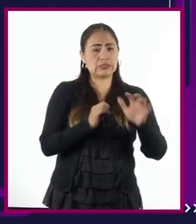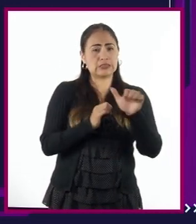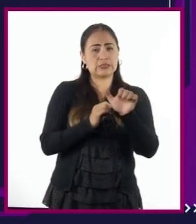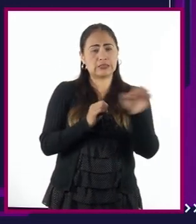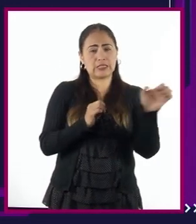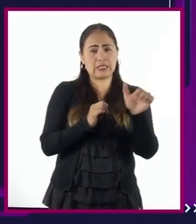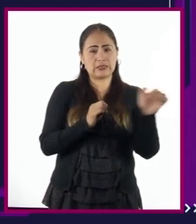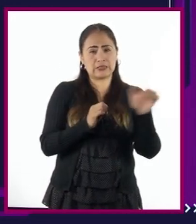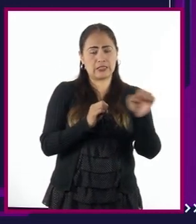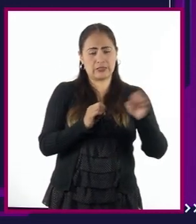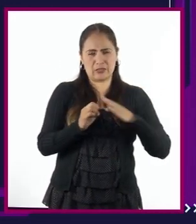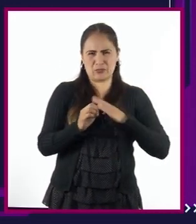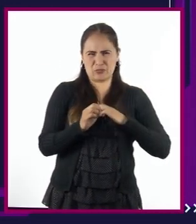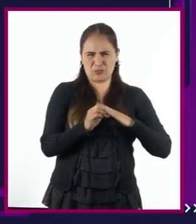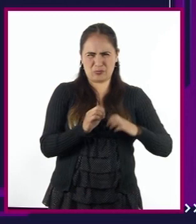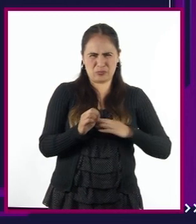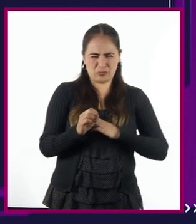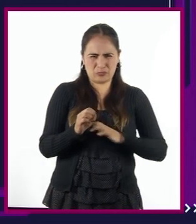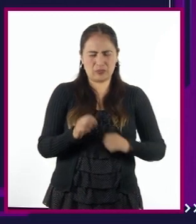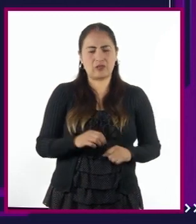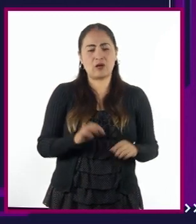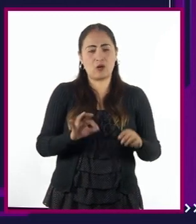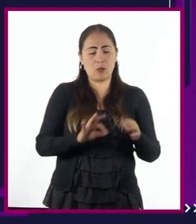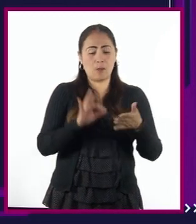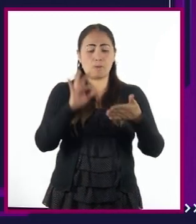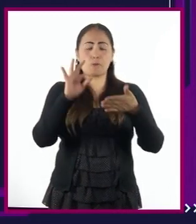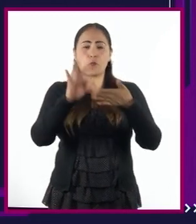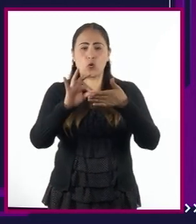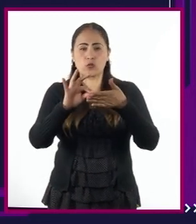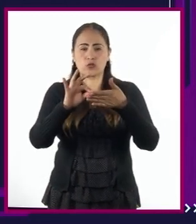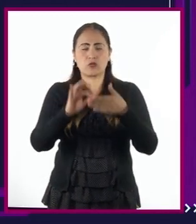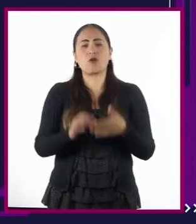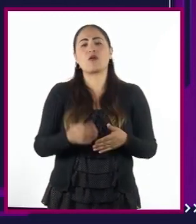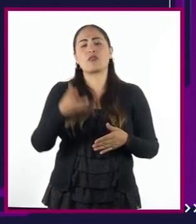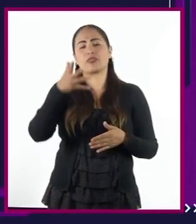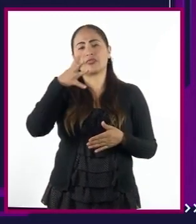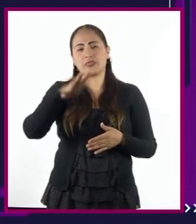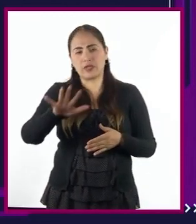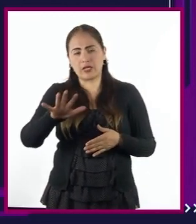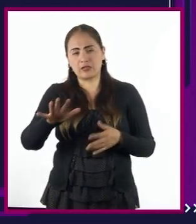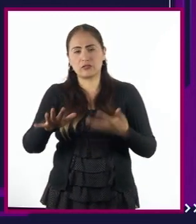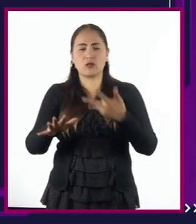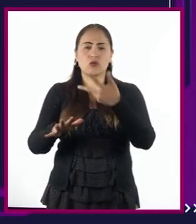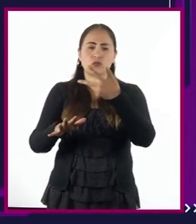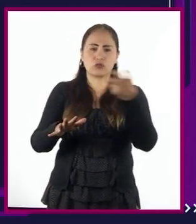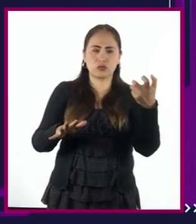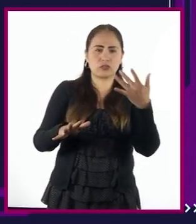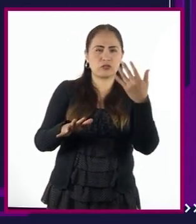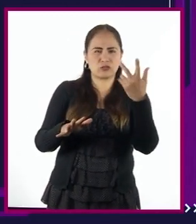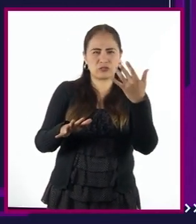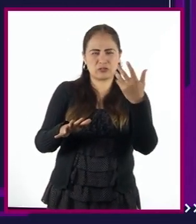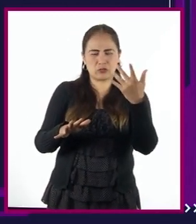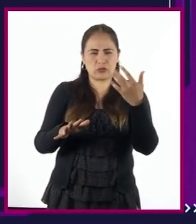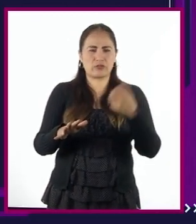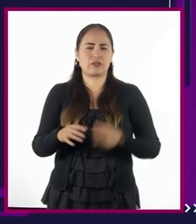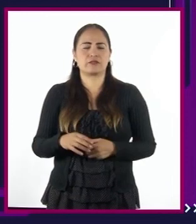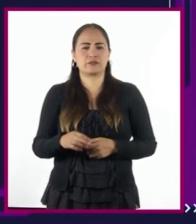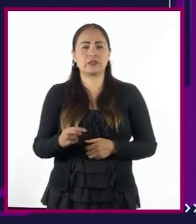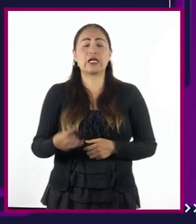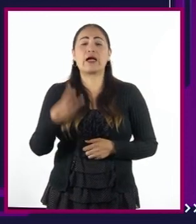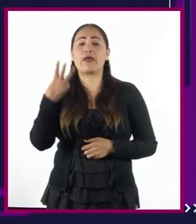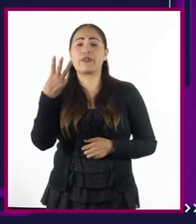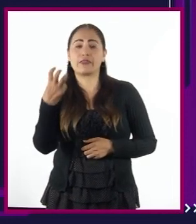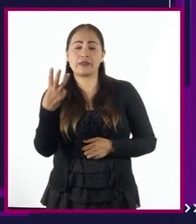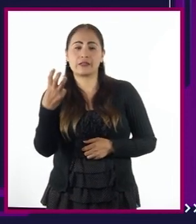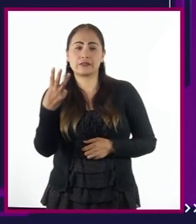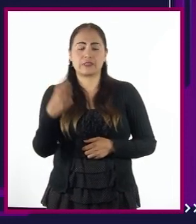bacterias. La segunda marca irá en 10 horas con 850 bacterias. La tercera